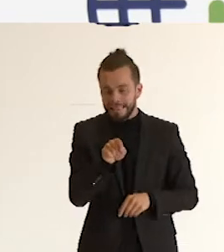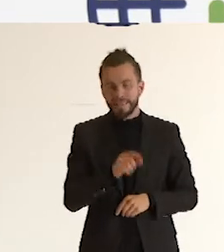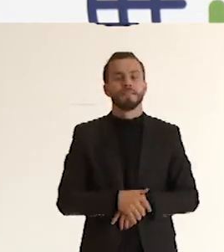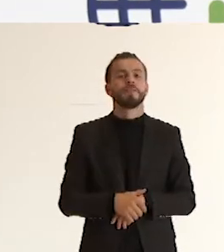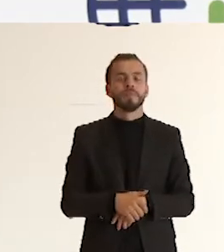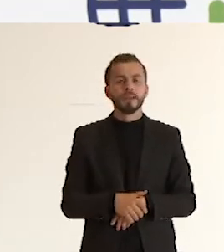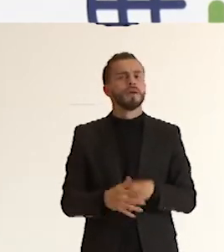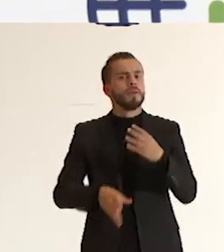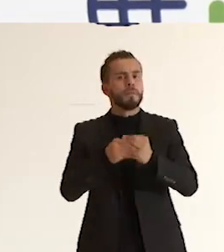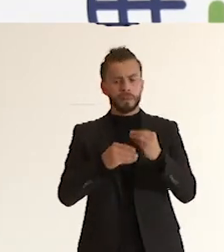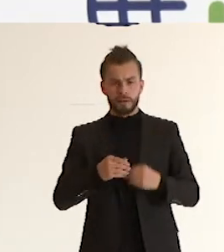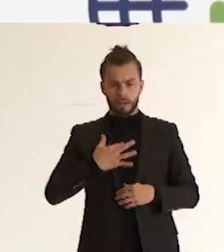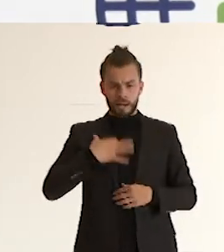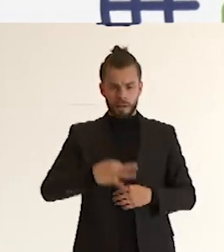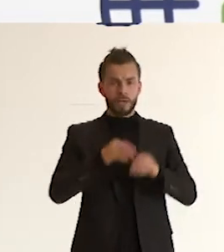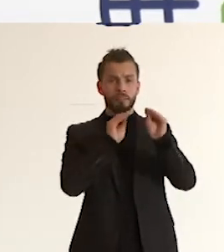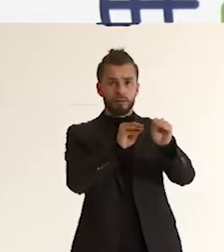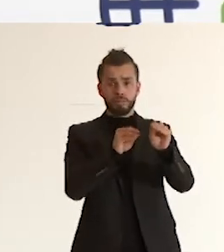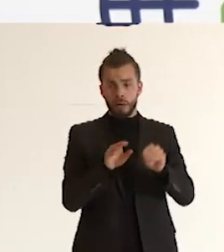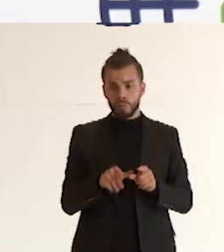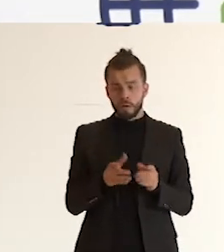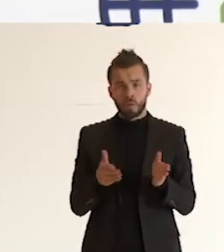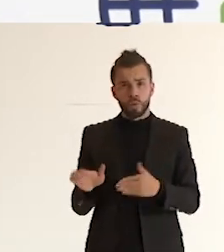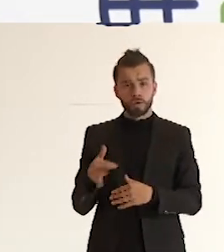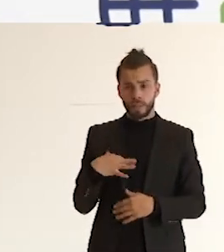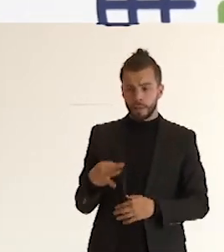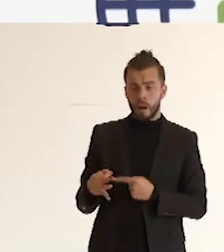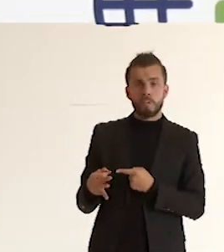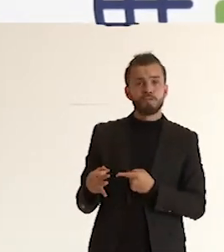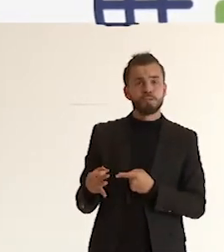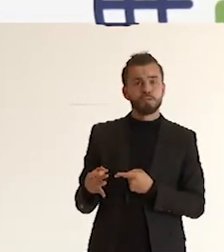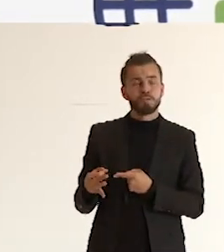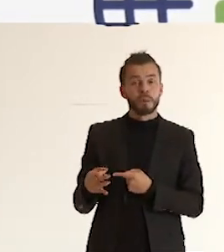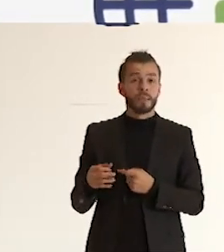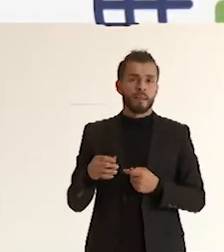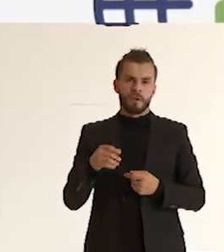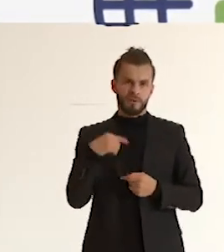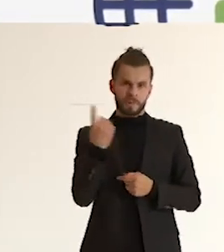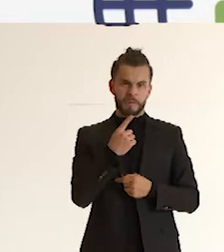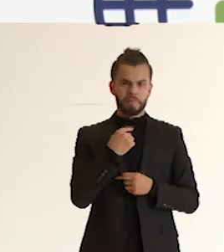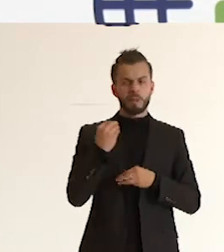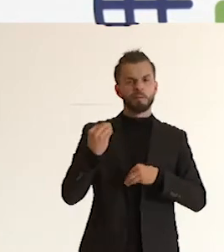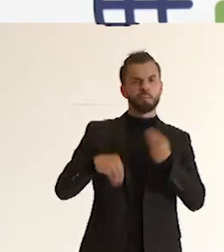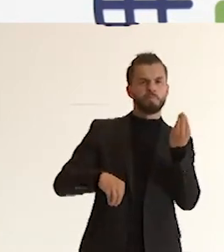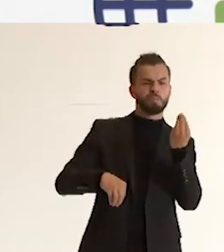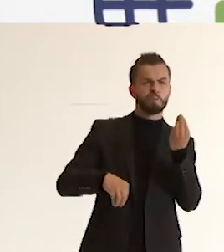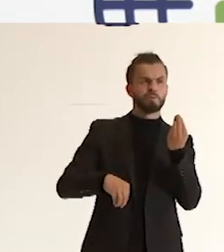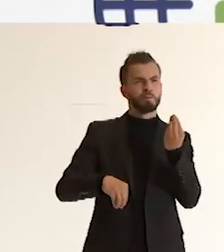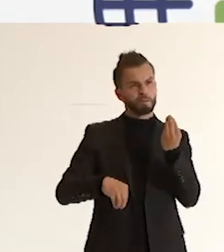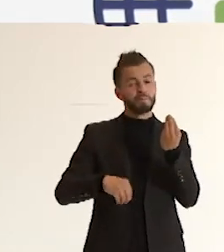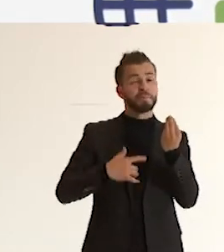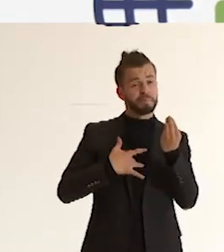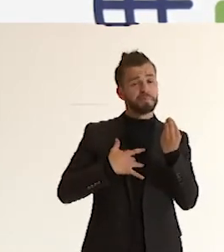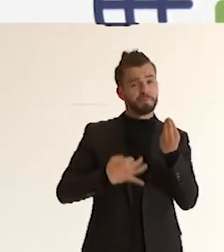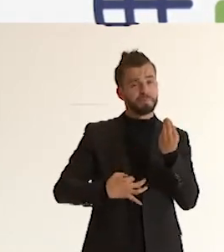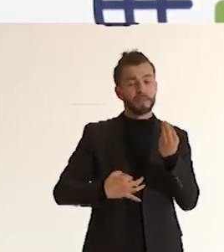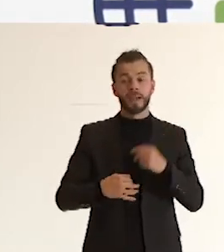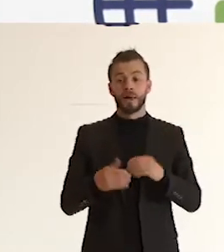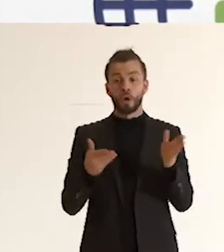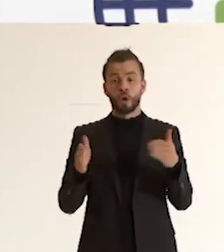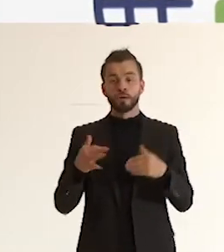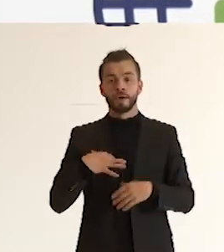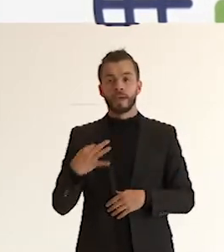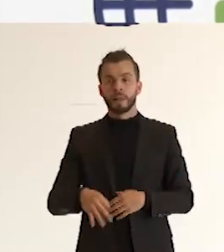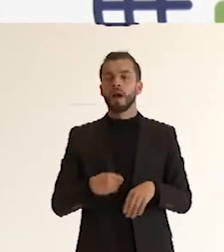formación ética los cursos de ética nosotros no tenemos nada en contra los cursos de ética pero pensamos que son insuficientes o sea que uno no puede pensar